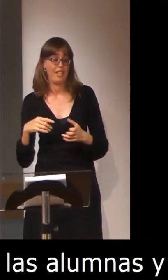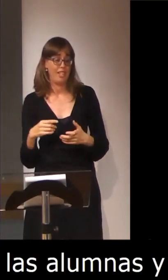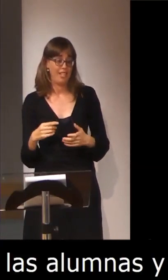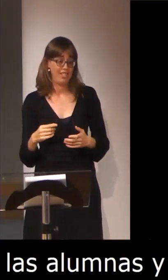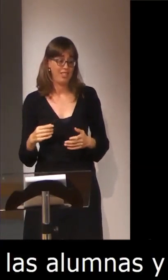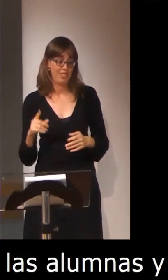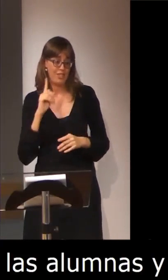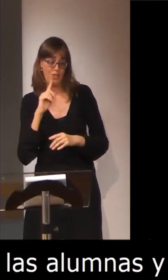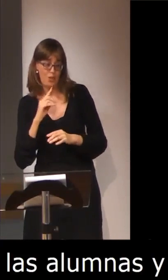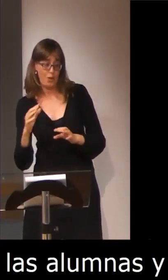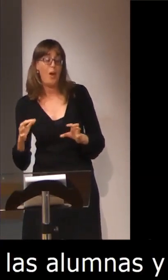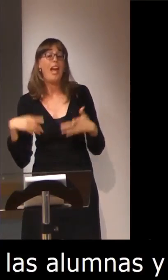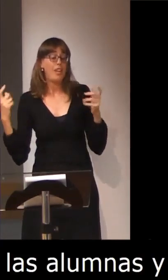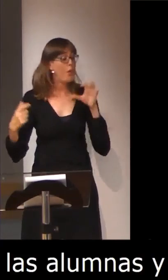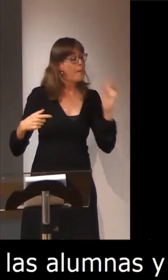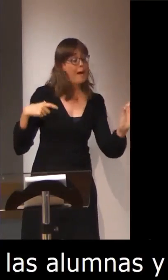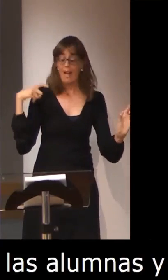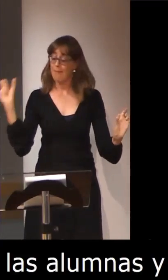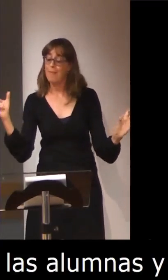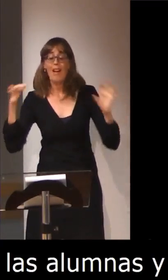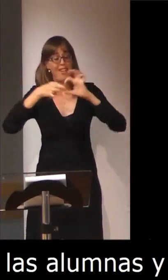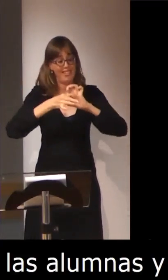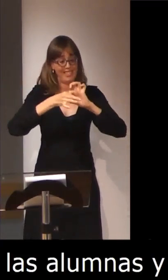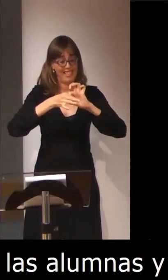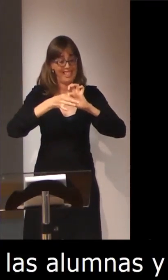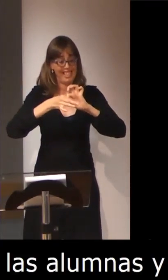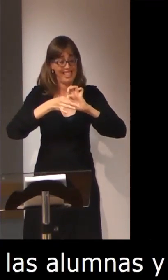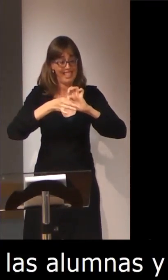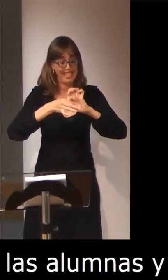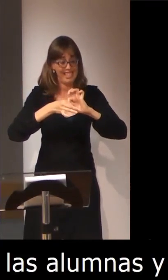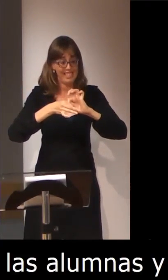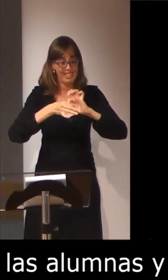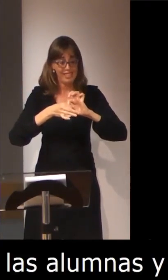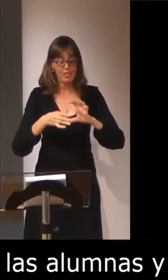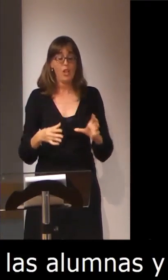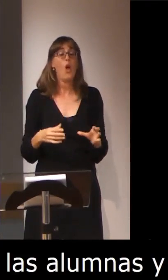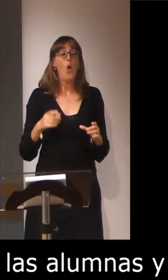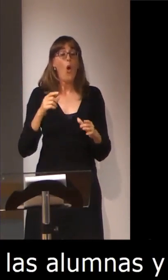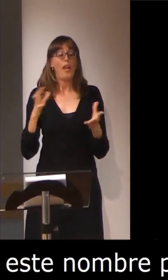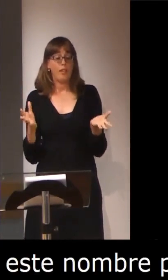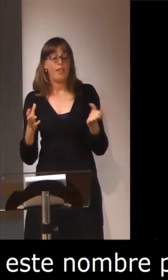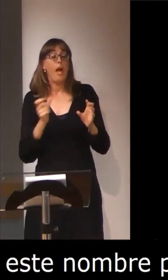pero también con aunarlo con la palabra sordo.